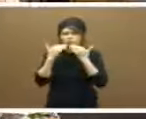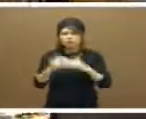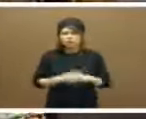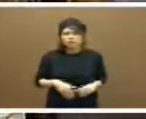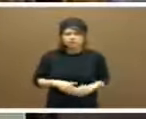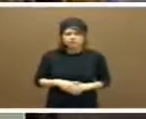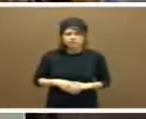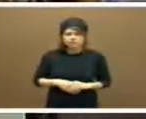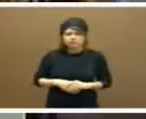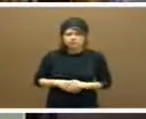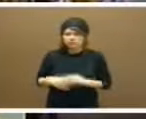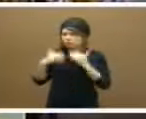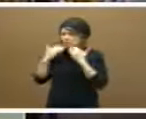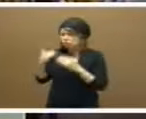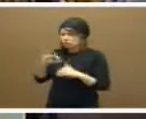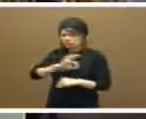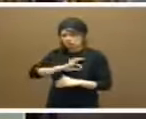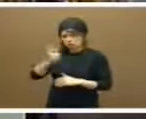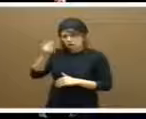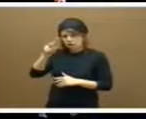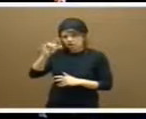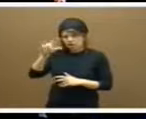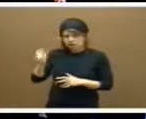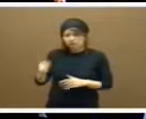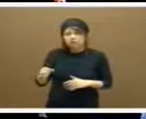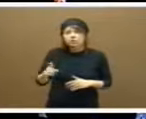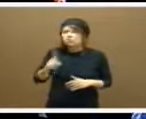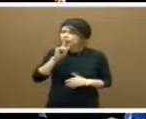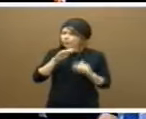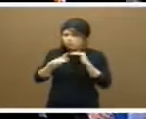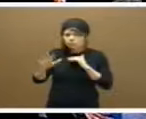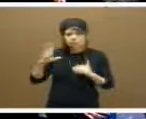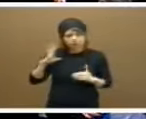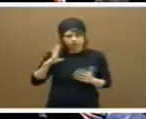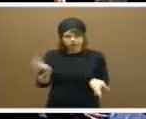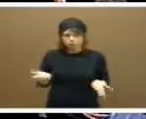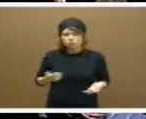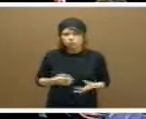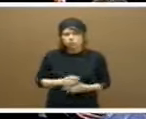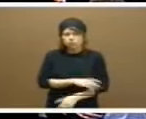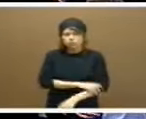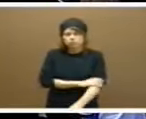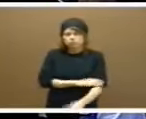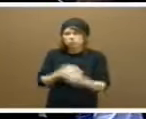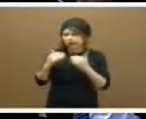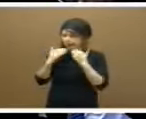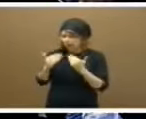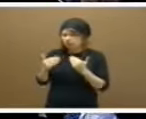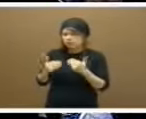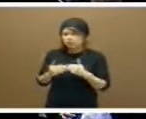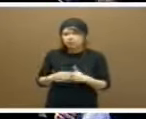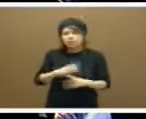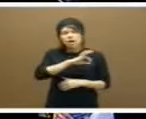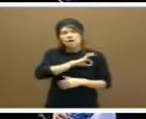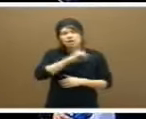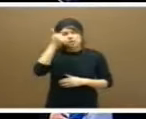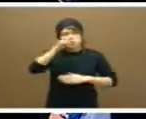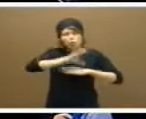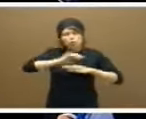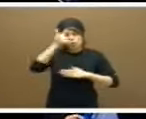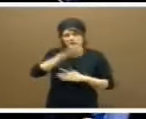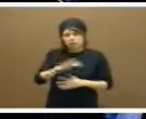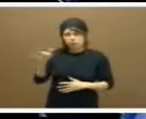gracias. Muchas gracias, señora Ávila. Señoría, ruego silencio en la Cámara. Gracias. Señor consejero, tiene